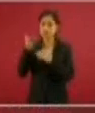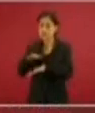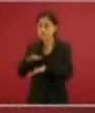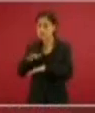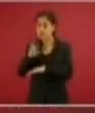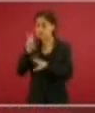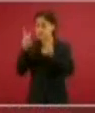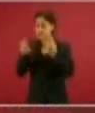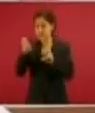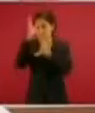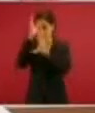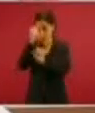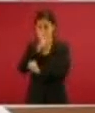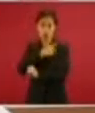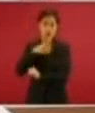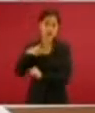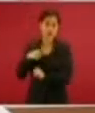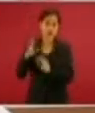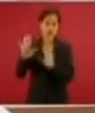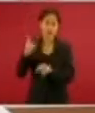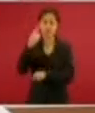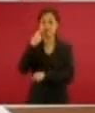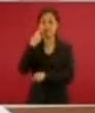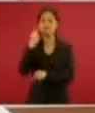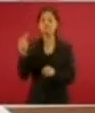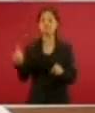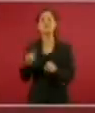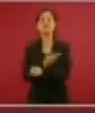¿Qué fue lo que sucedió, no? En el periodo neoliberal